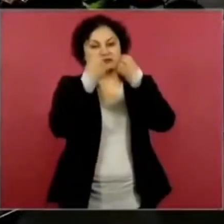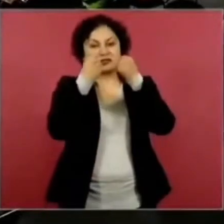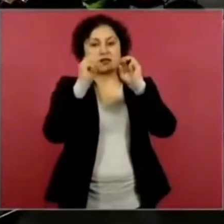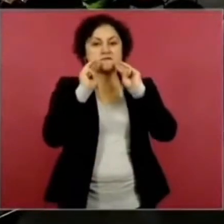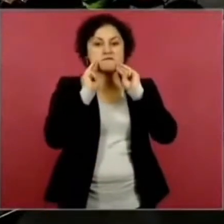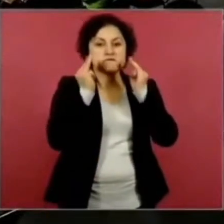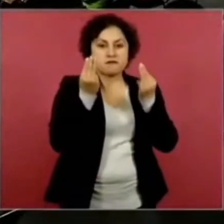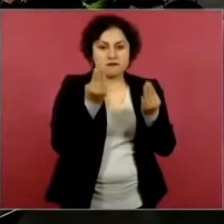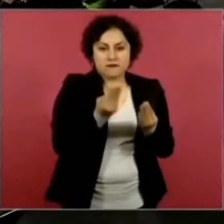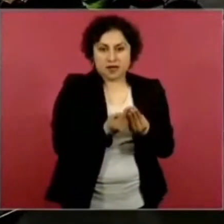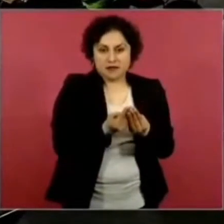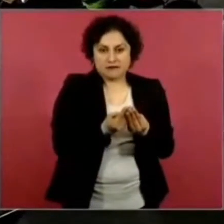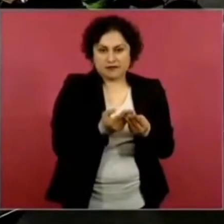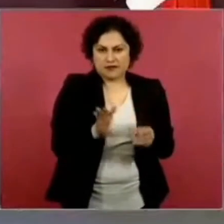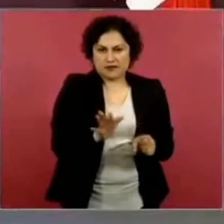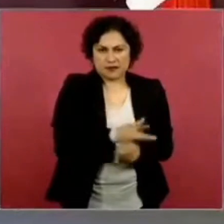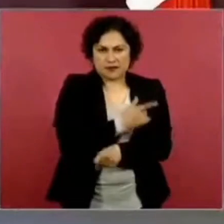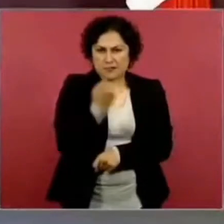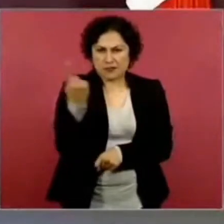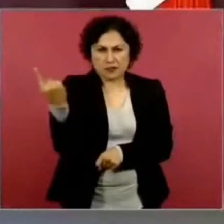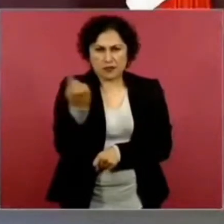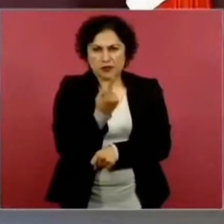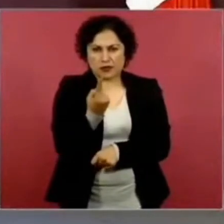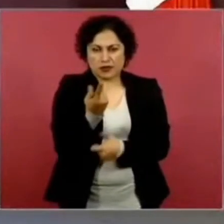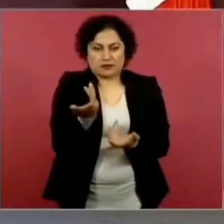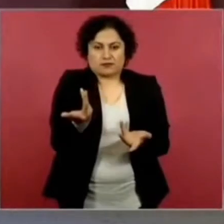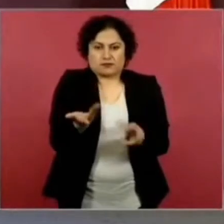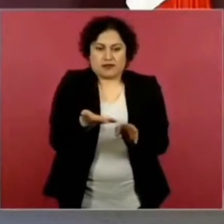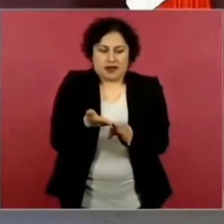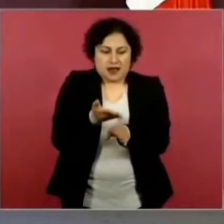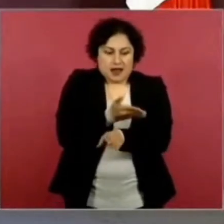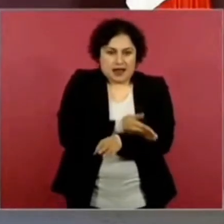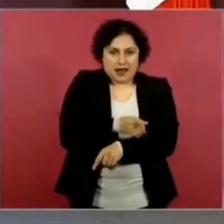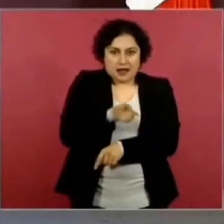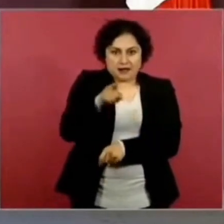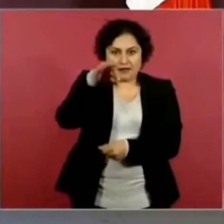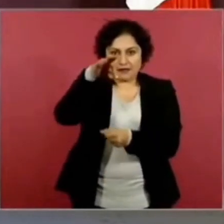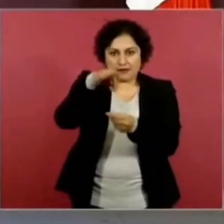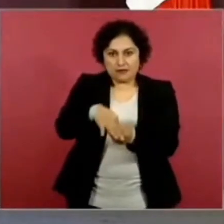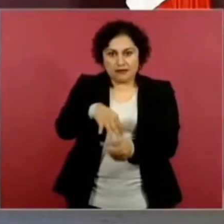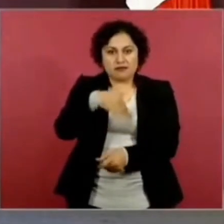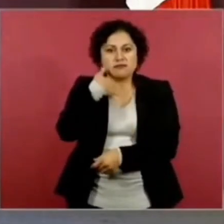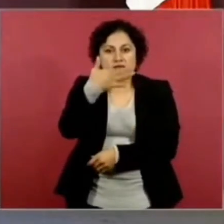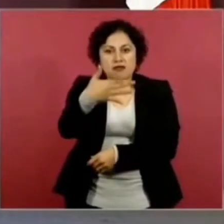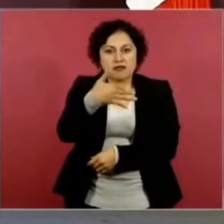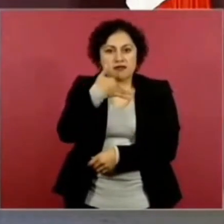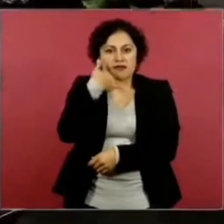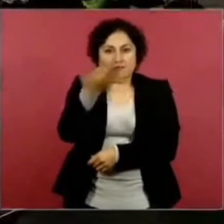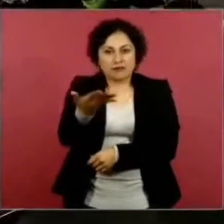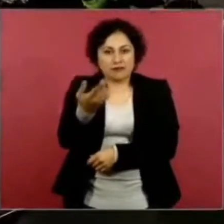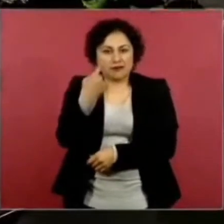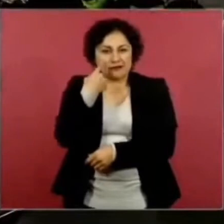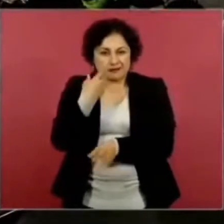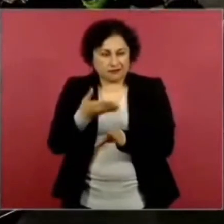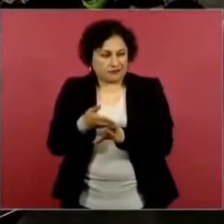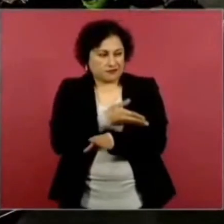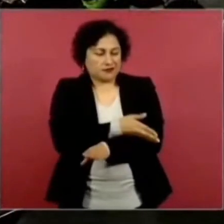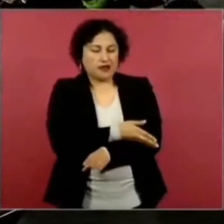llega, después del fraude, miren lo que había en los últimos años de